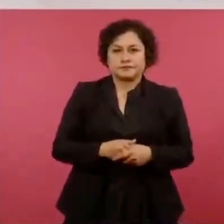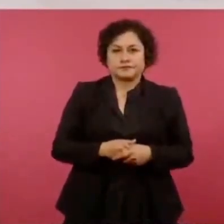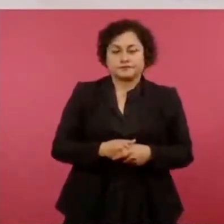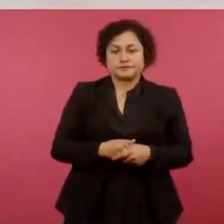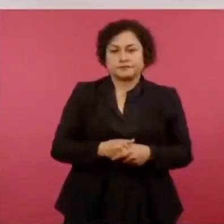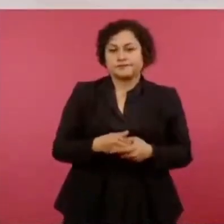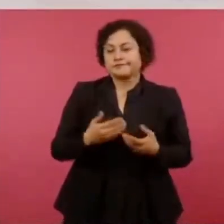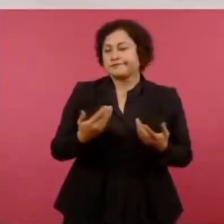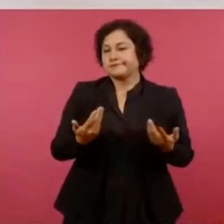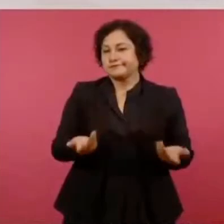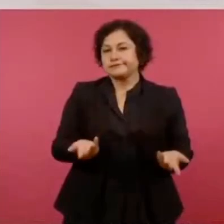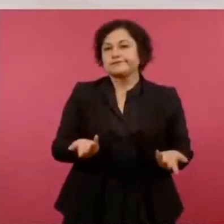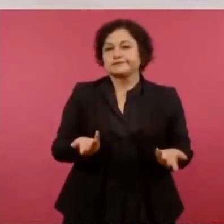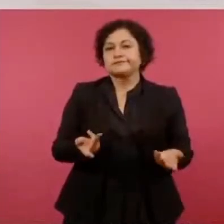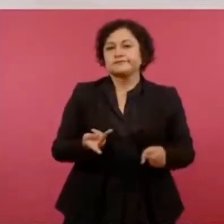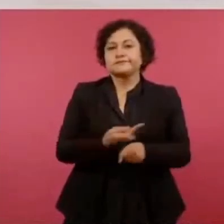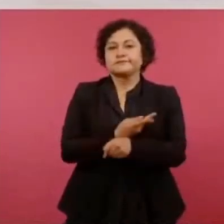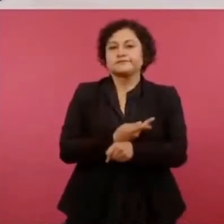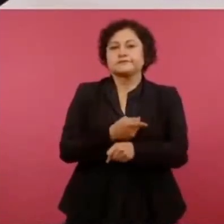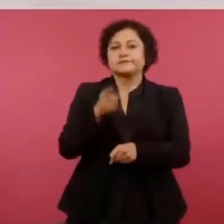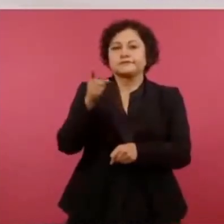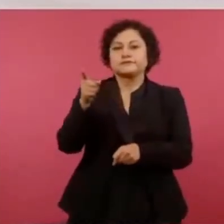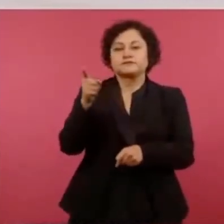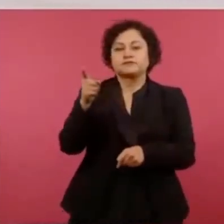Entonces, imitan